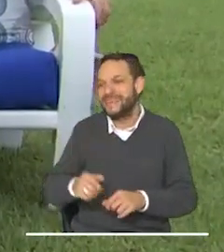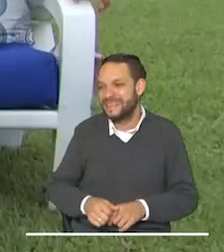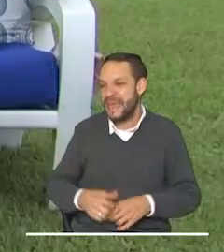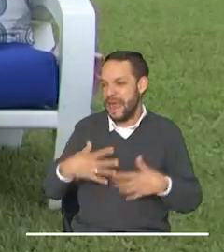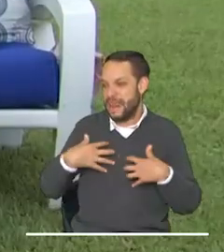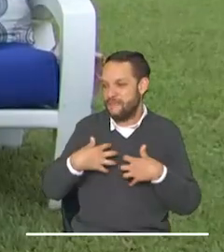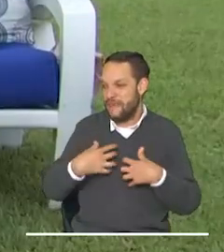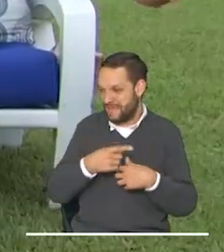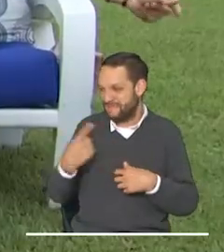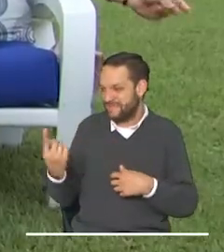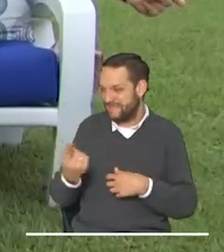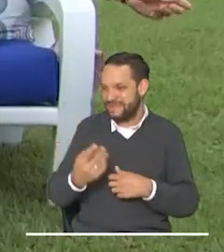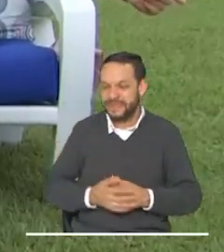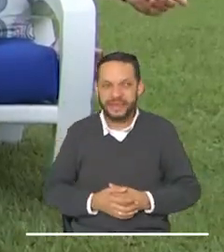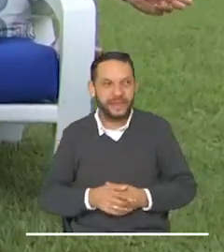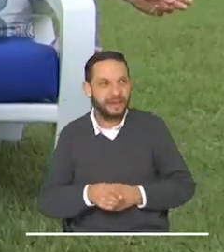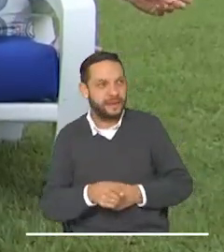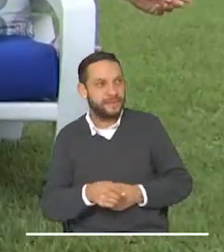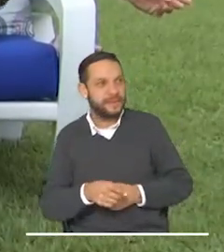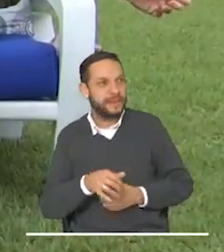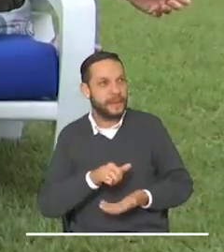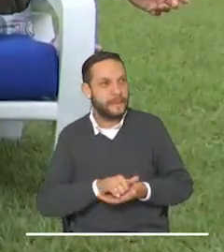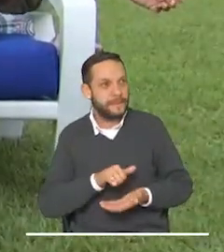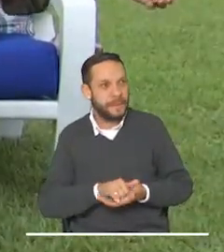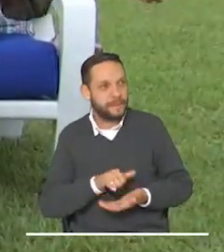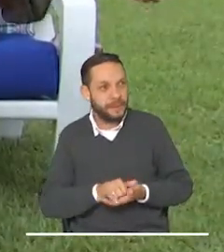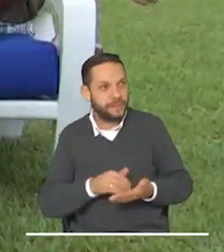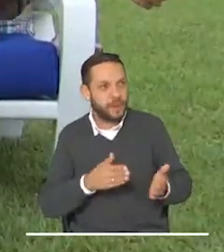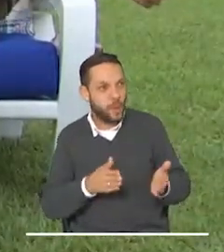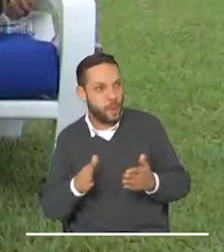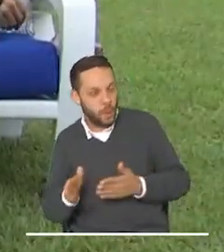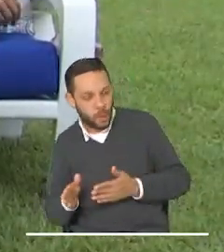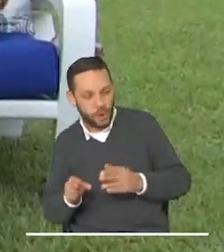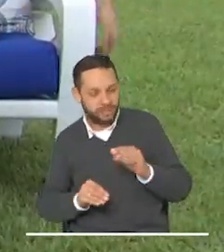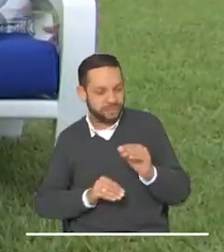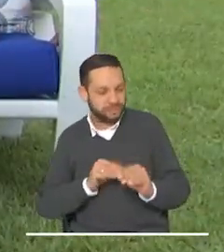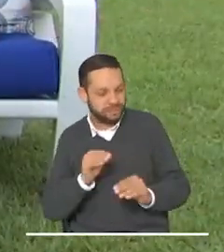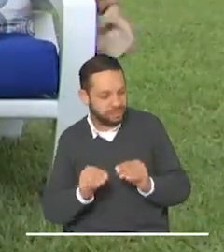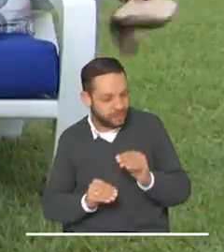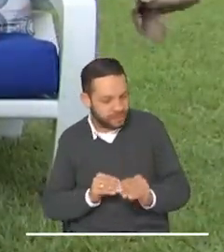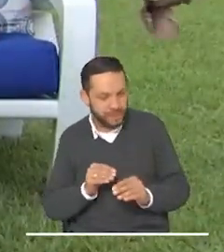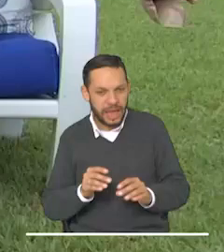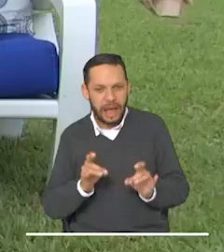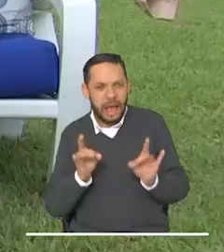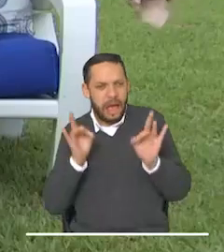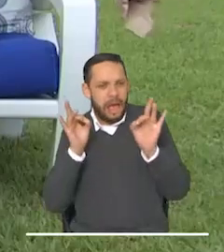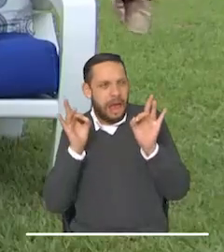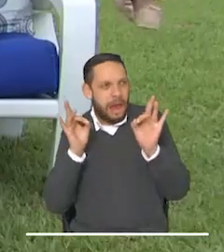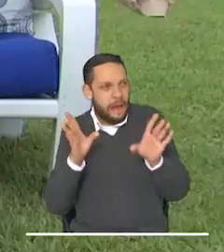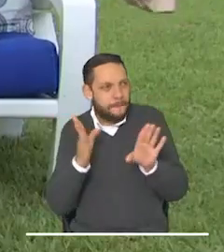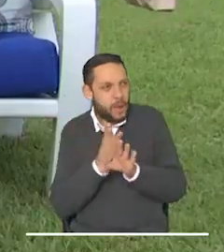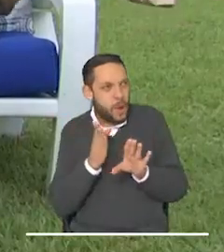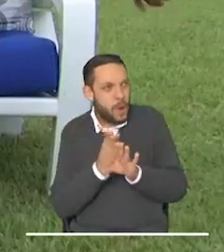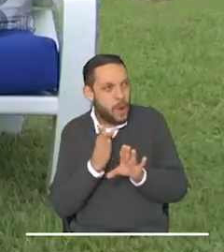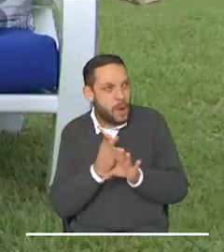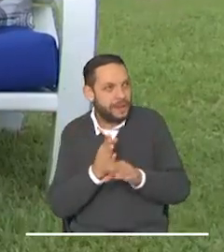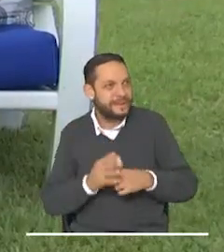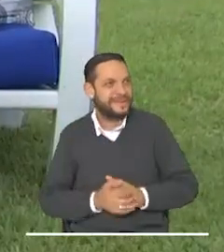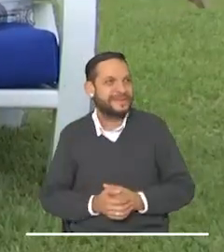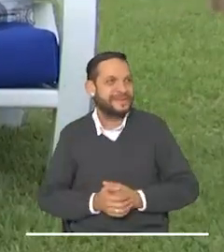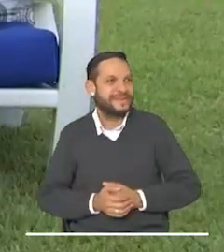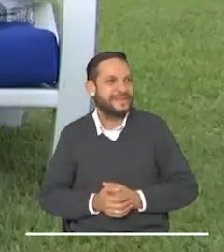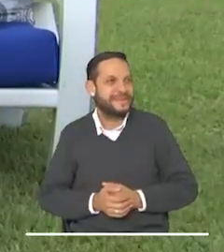Al percibirse que tienen una patología crónica porque la sumen muchas veces como Crónica Perdón un segundo